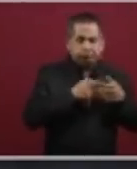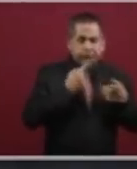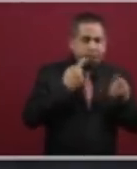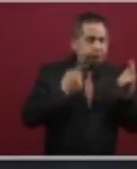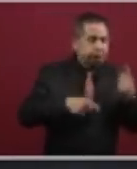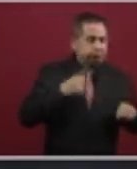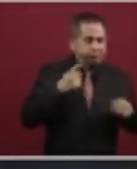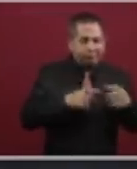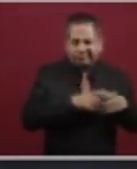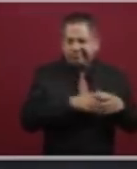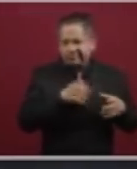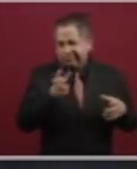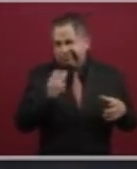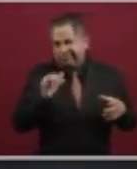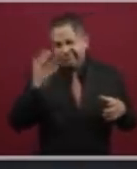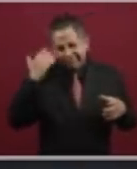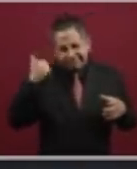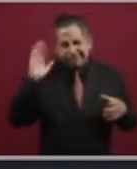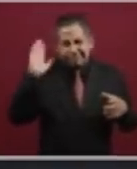Estaban,